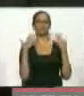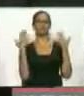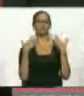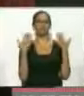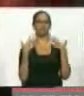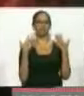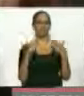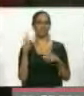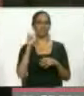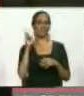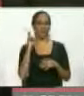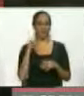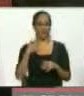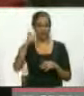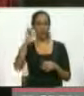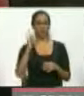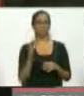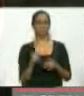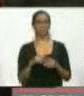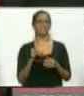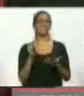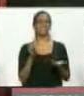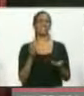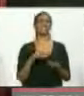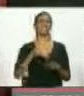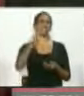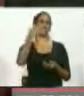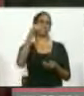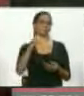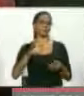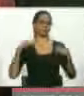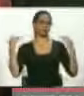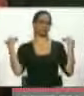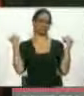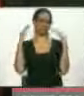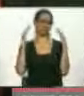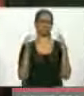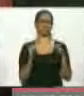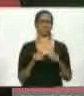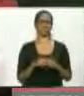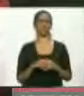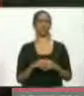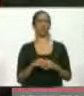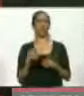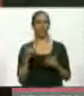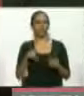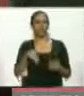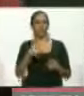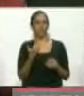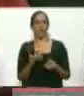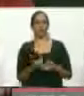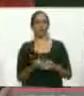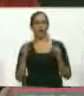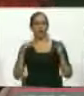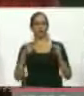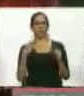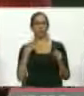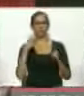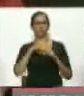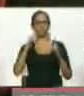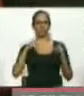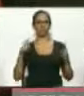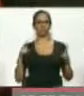aire acondicionado y bueno y en maracaibo ni se diga maracaibo ni se diga cuándo se podría debido bueno ahorita la crisis eléctrica que